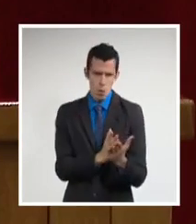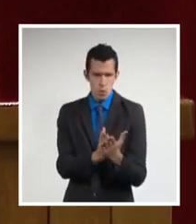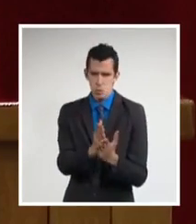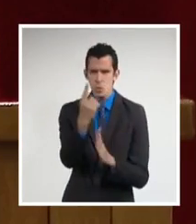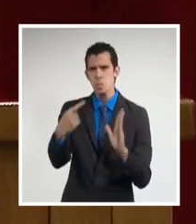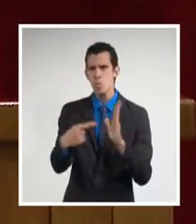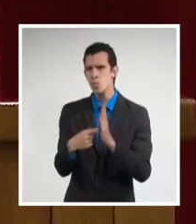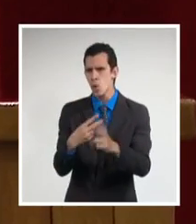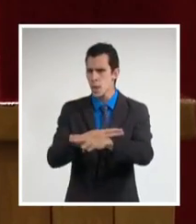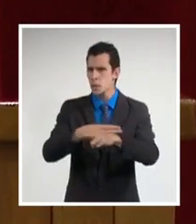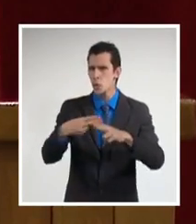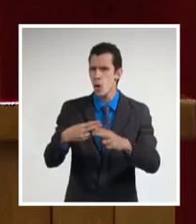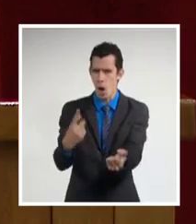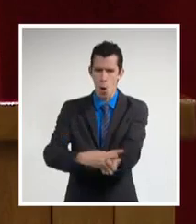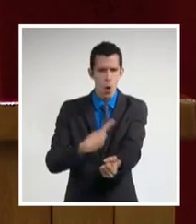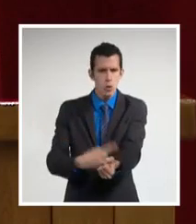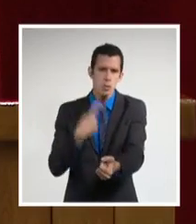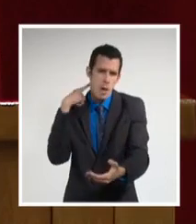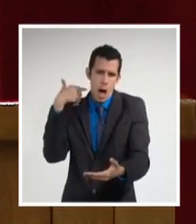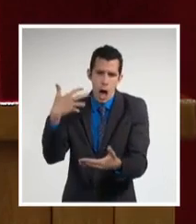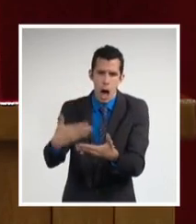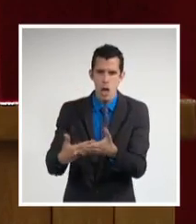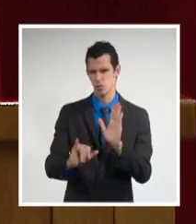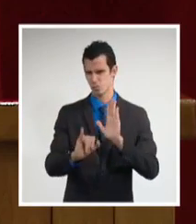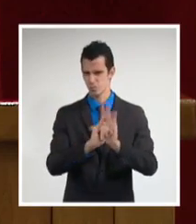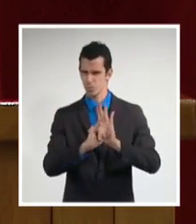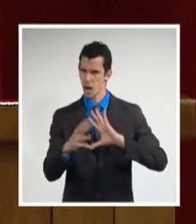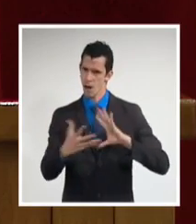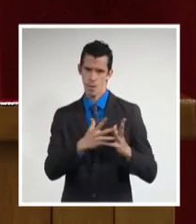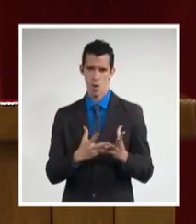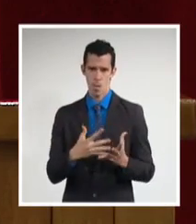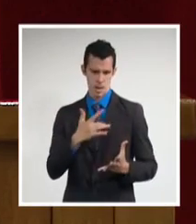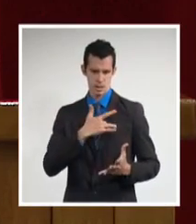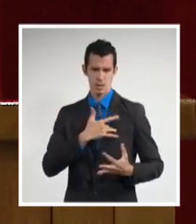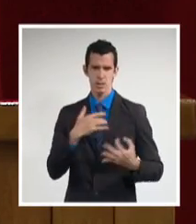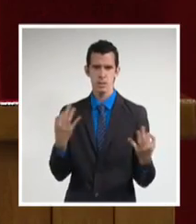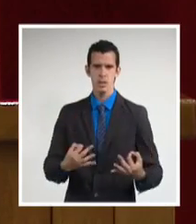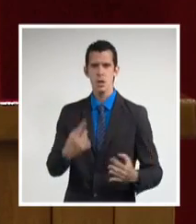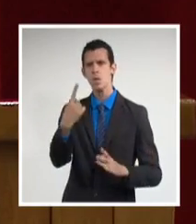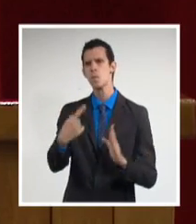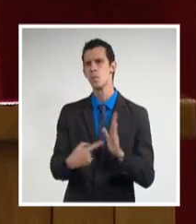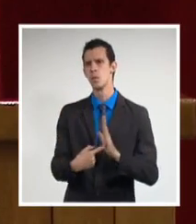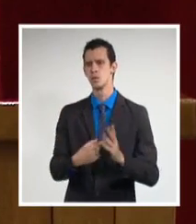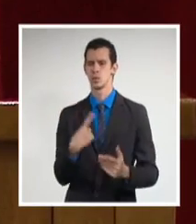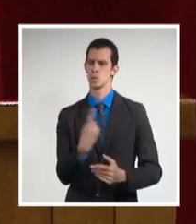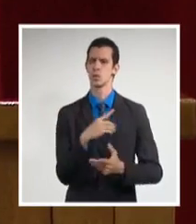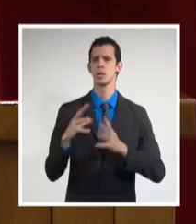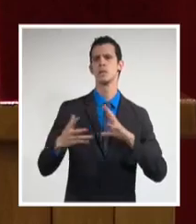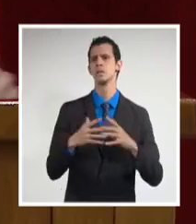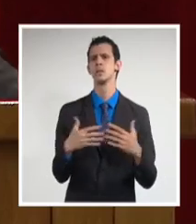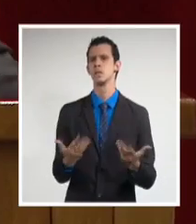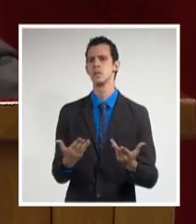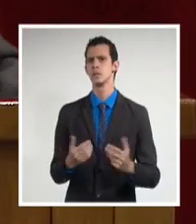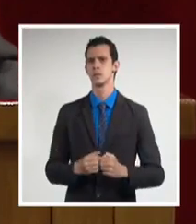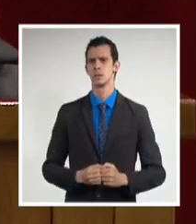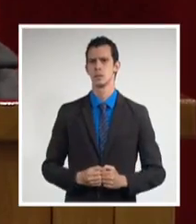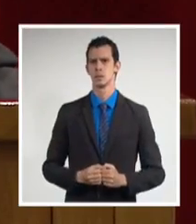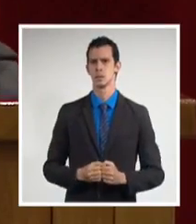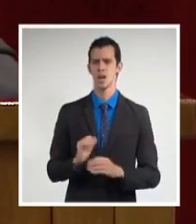historia, tradiciones, identidad y, por supuesto, el carácter y la cercanía de un